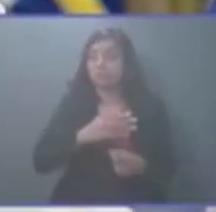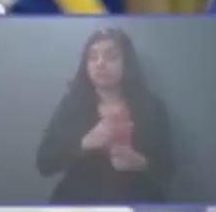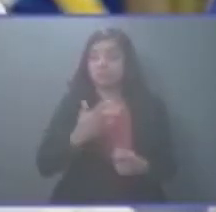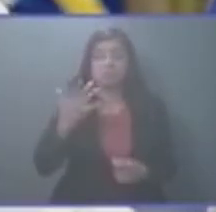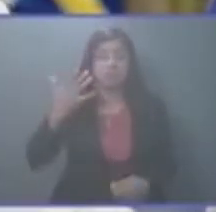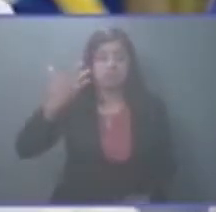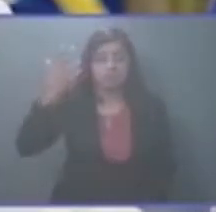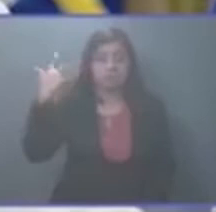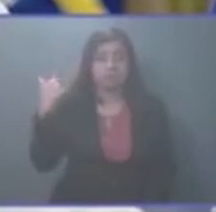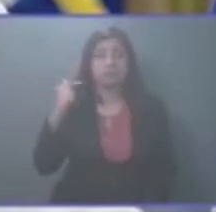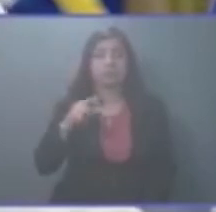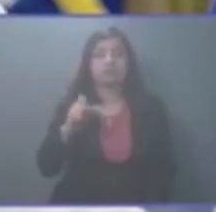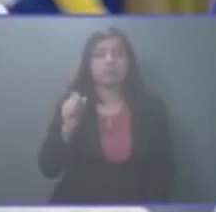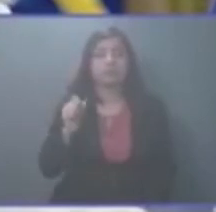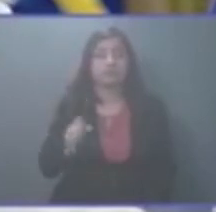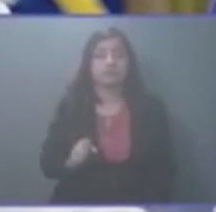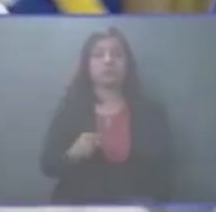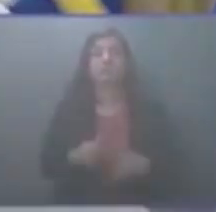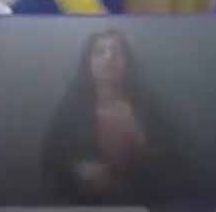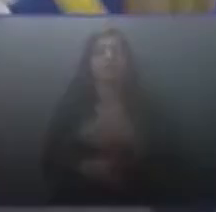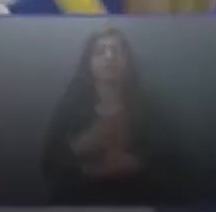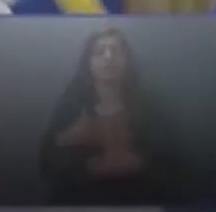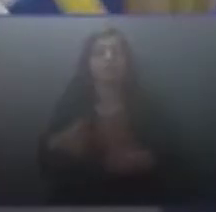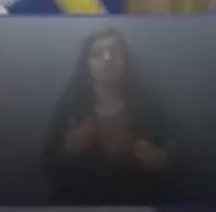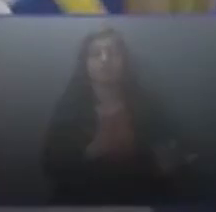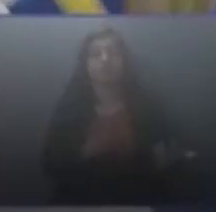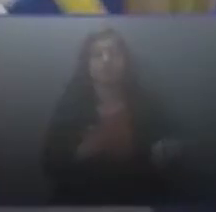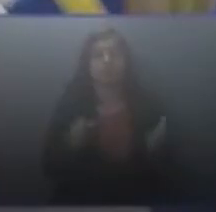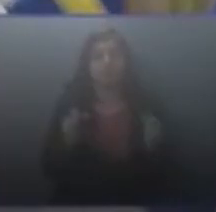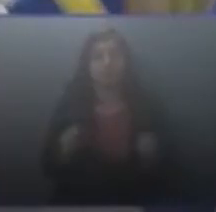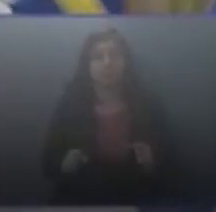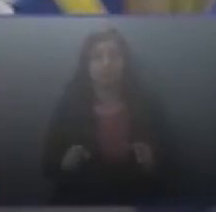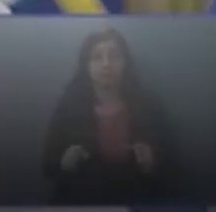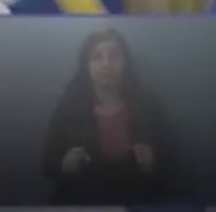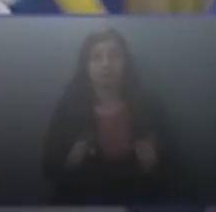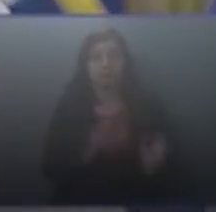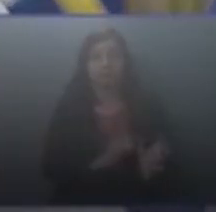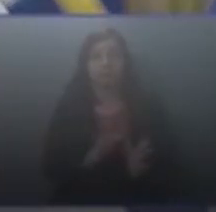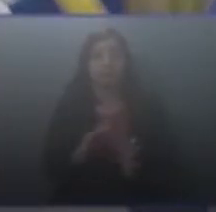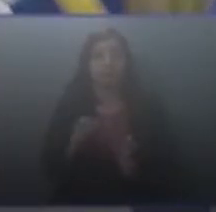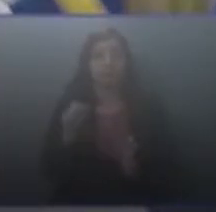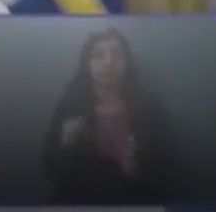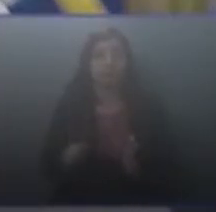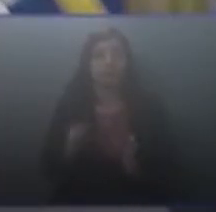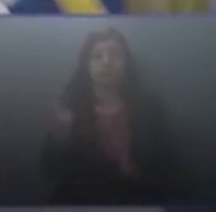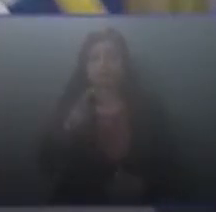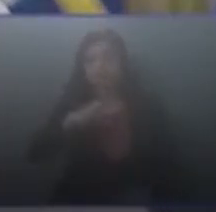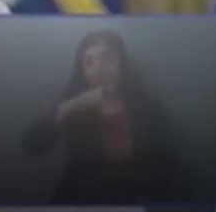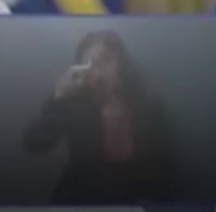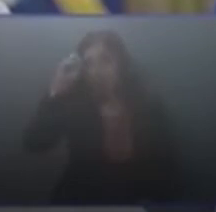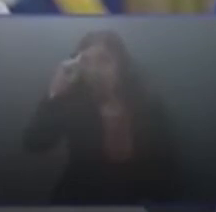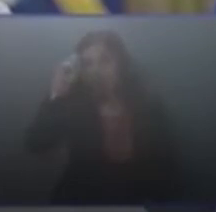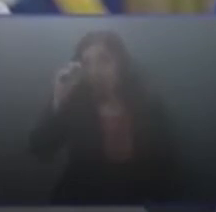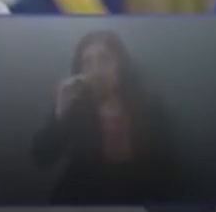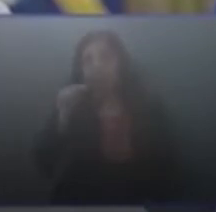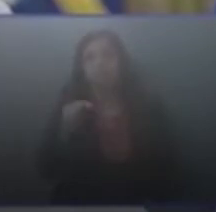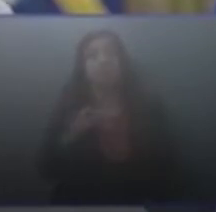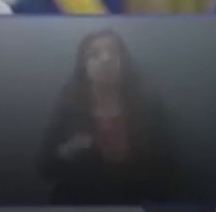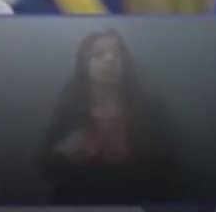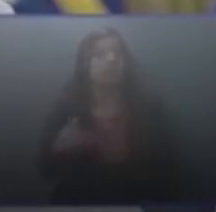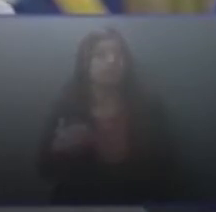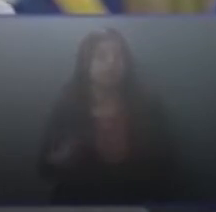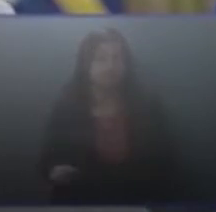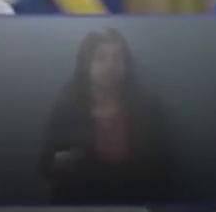historia y mantenemos la coherencia de estar siempre del lado de los intereses de los trabajadores por eso